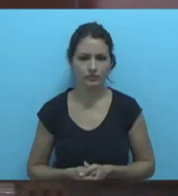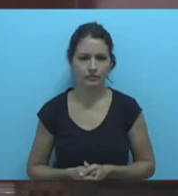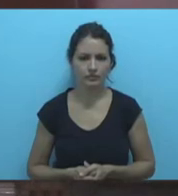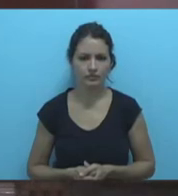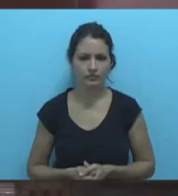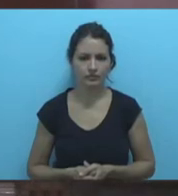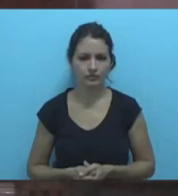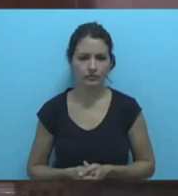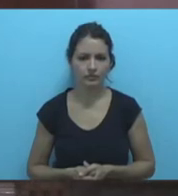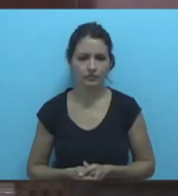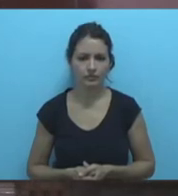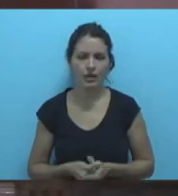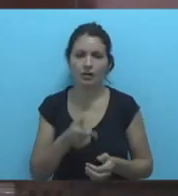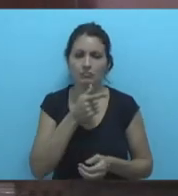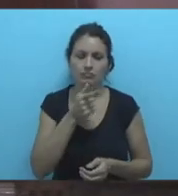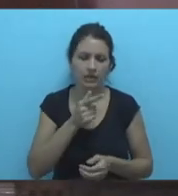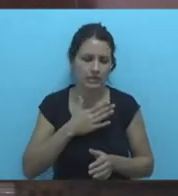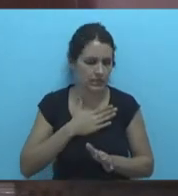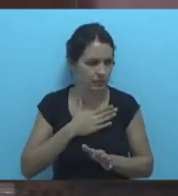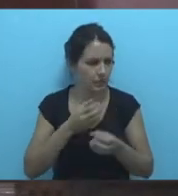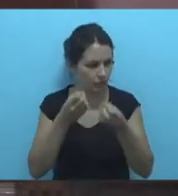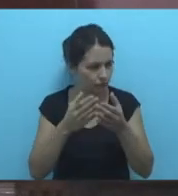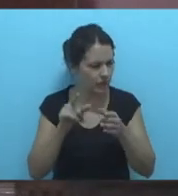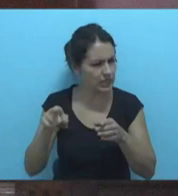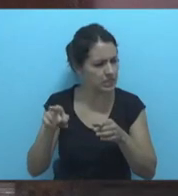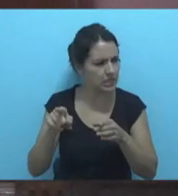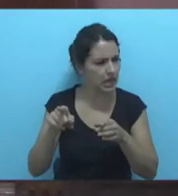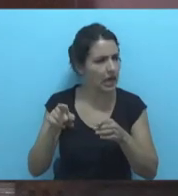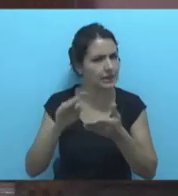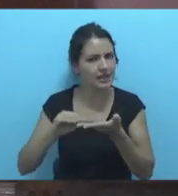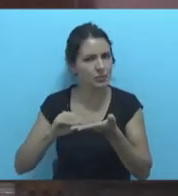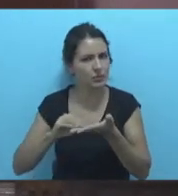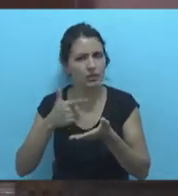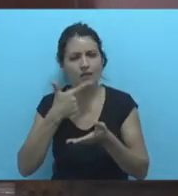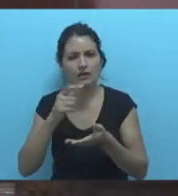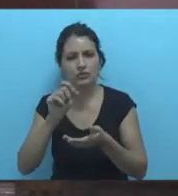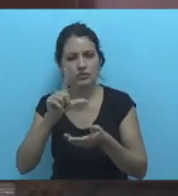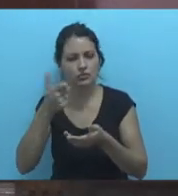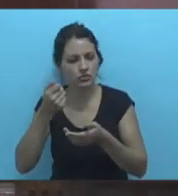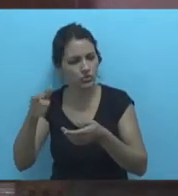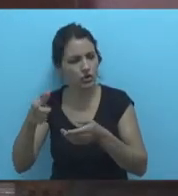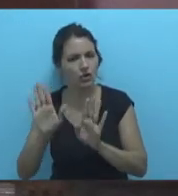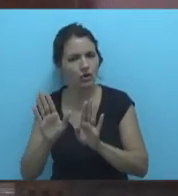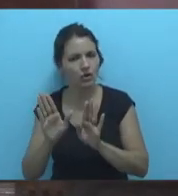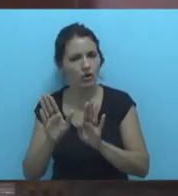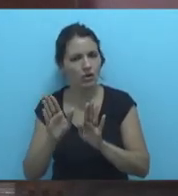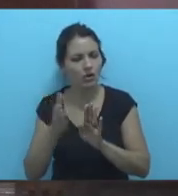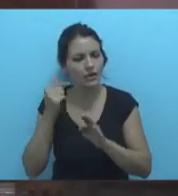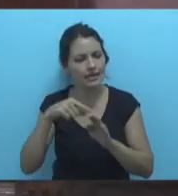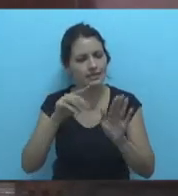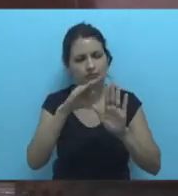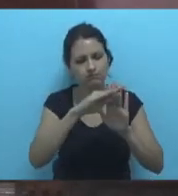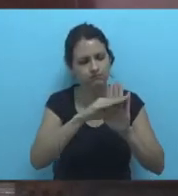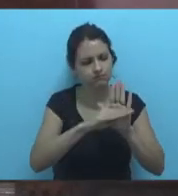una compilación de situaciones políticas, económicas, sociales, penales y sentimentales de la Argentina